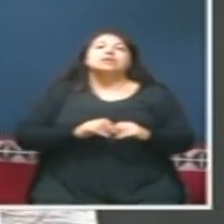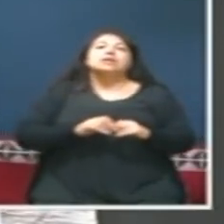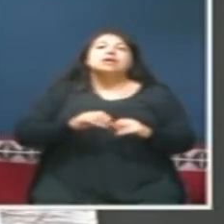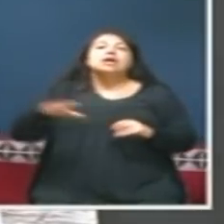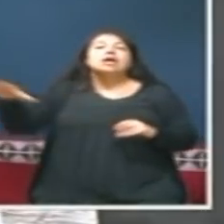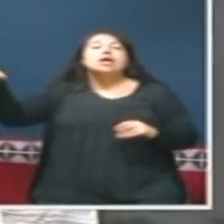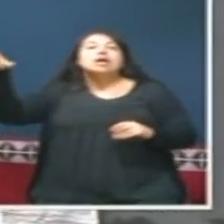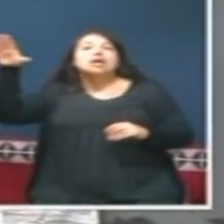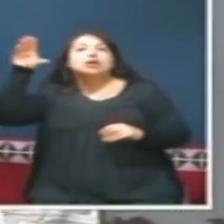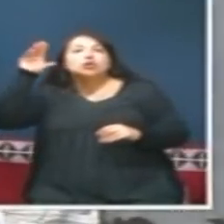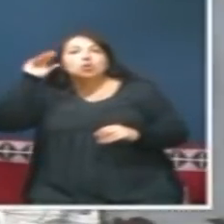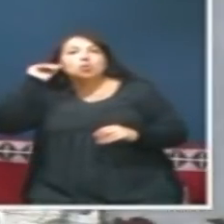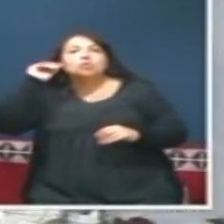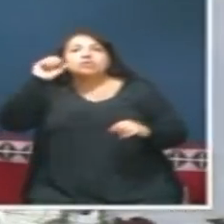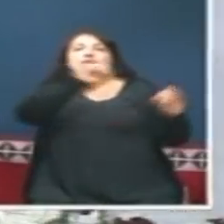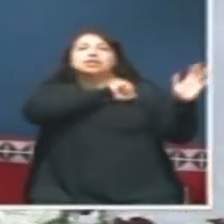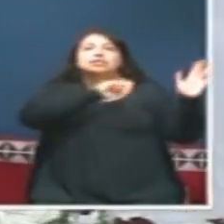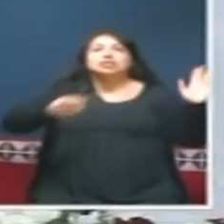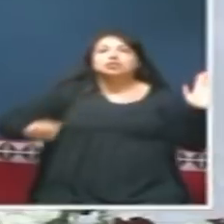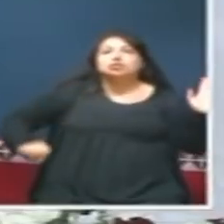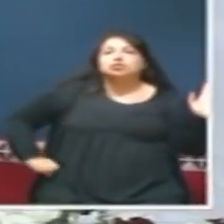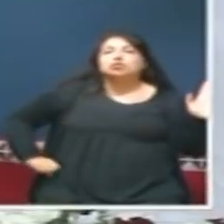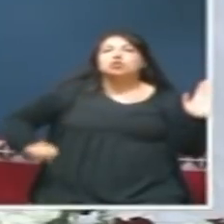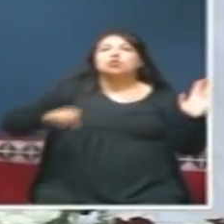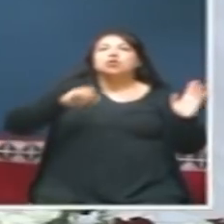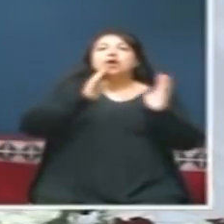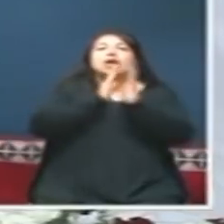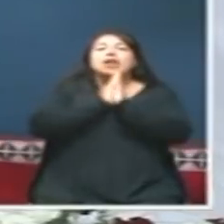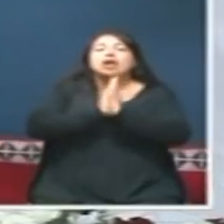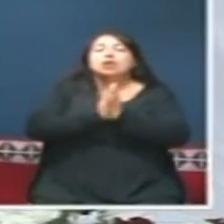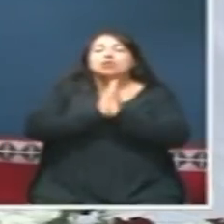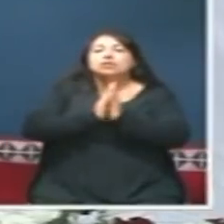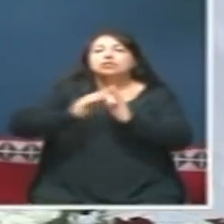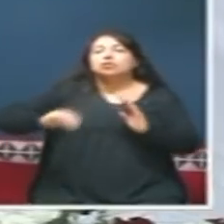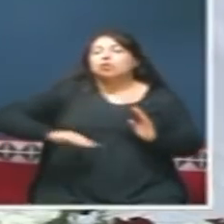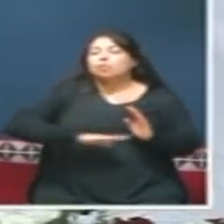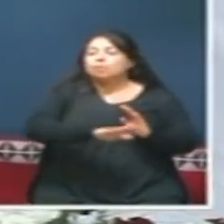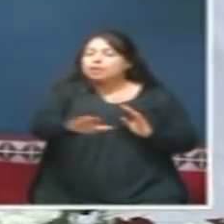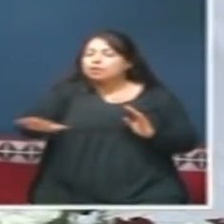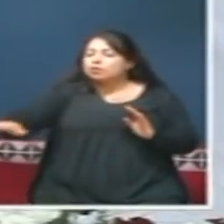Escucha, Señor, la oración de tu